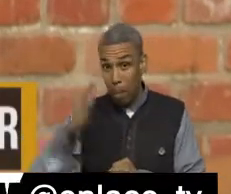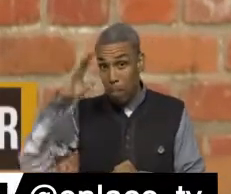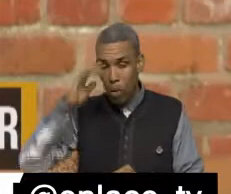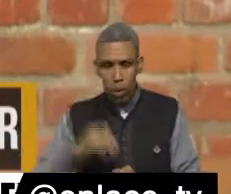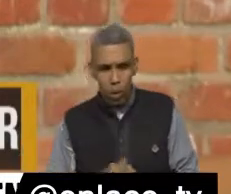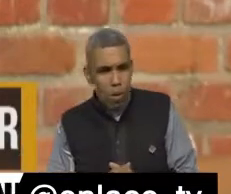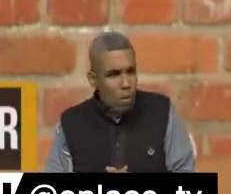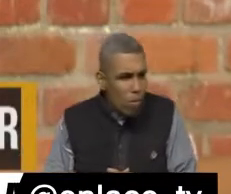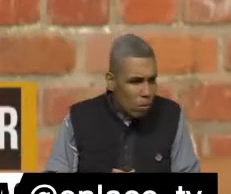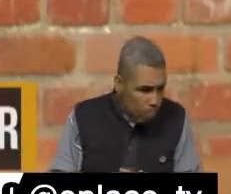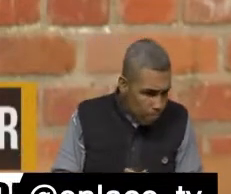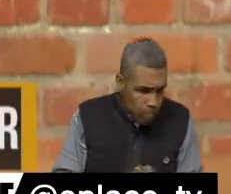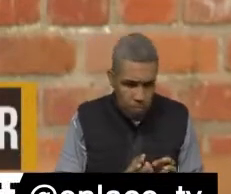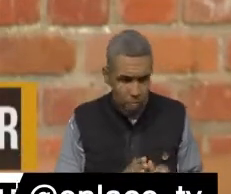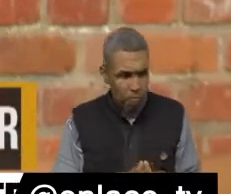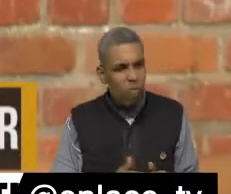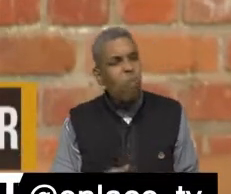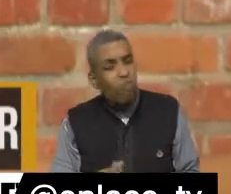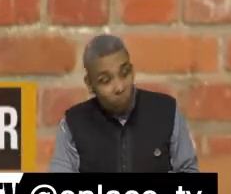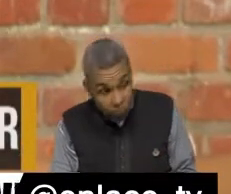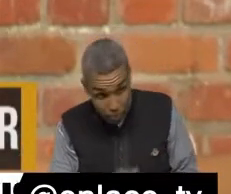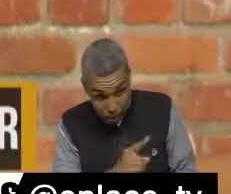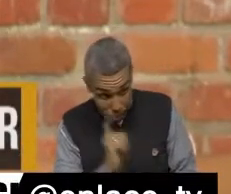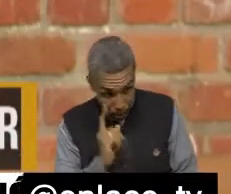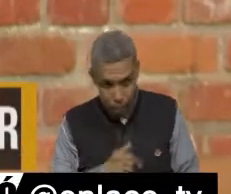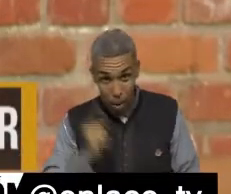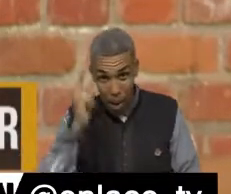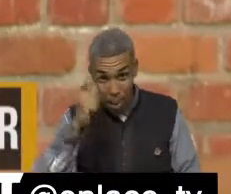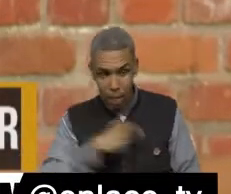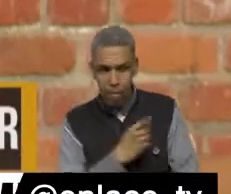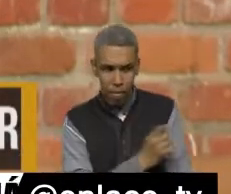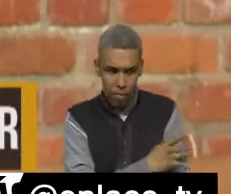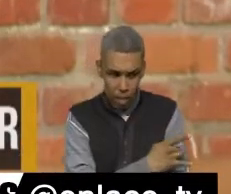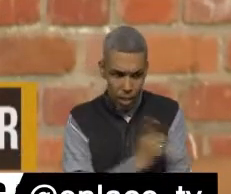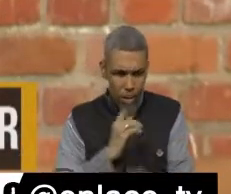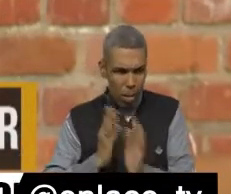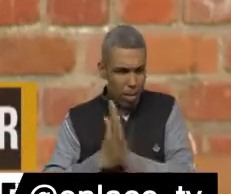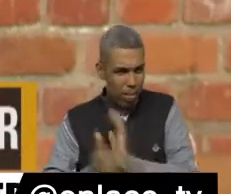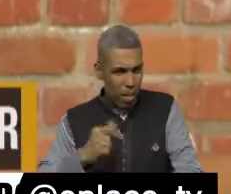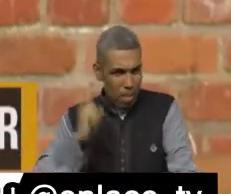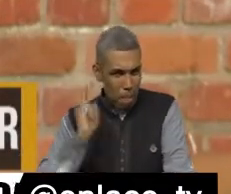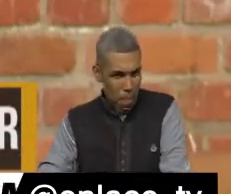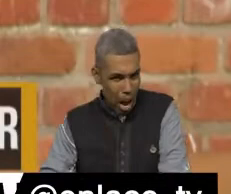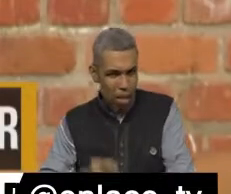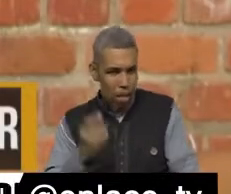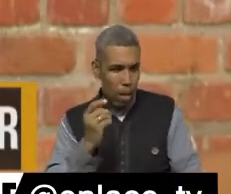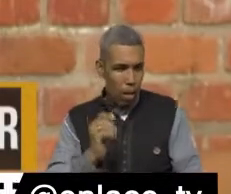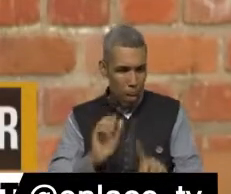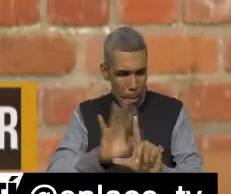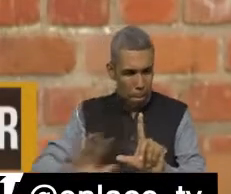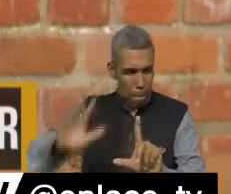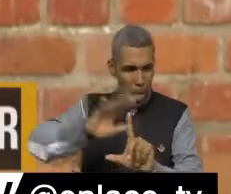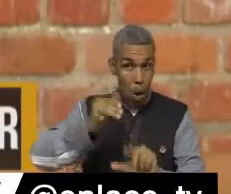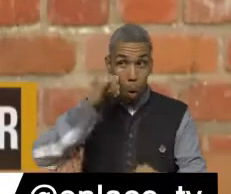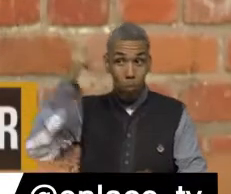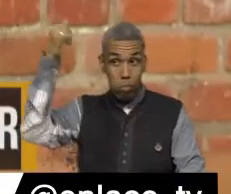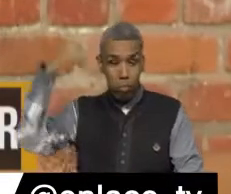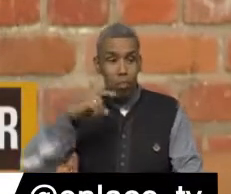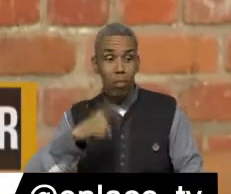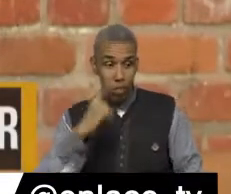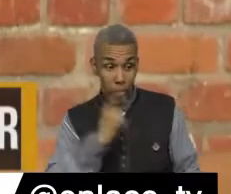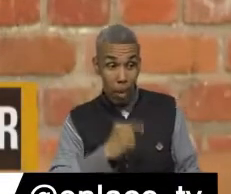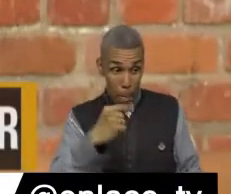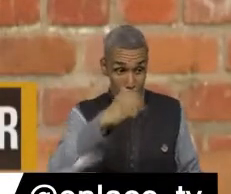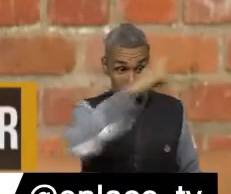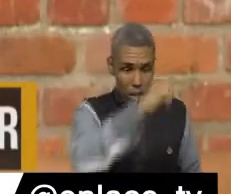y le dijeron que pues hoy debía hacer la diligencia en la fiscalía para lo de los videos, etcétera, etcétera. Pero igual, a pesar